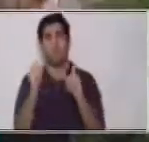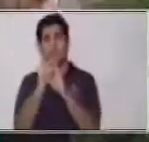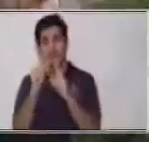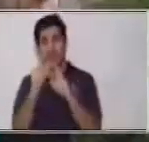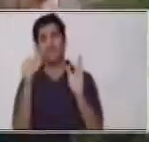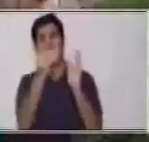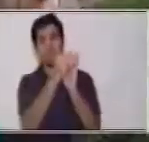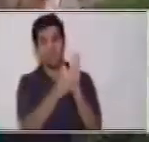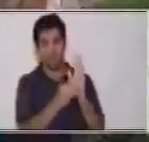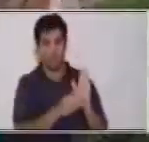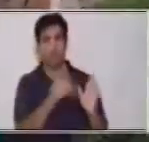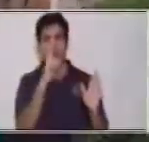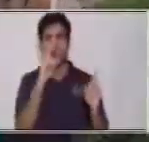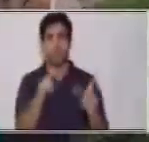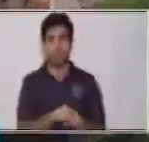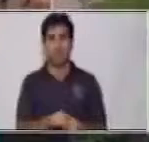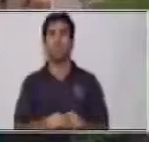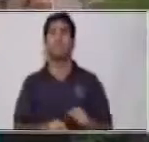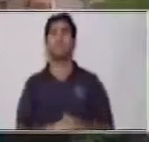tipo discontinuo.